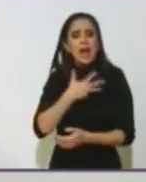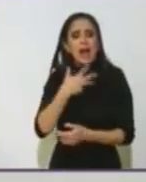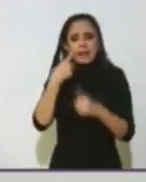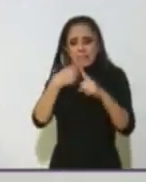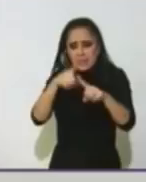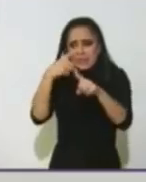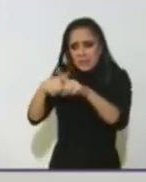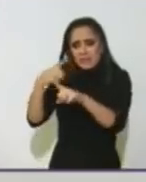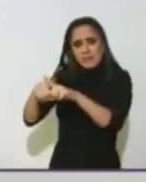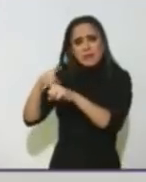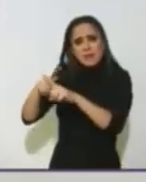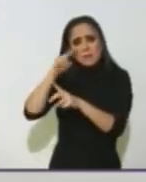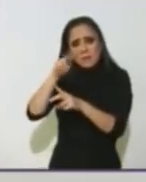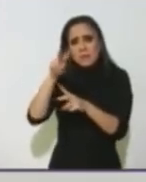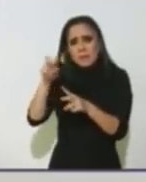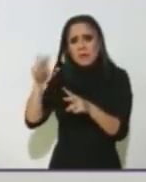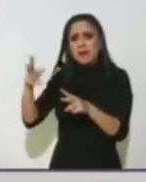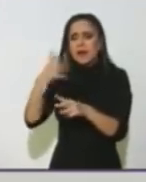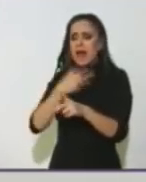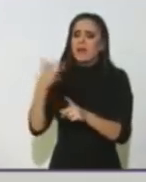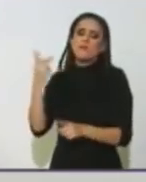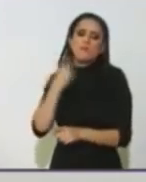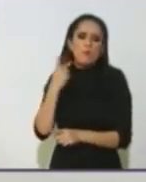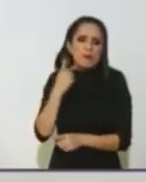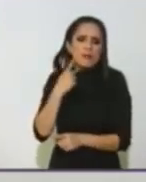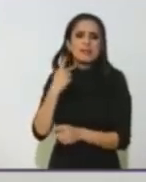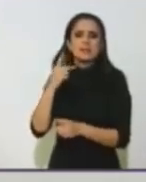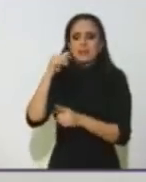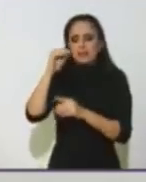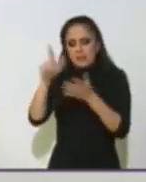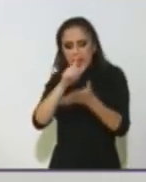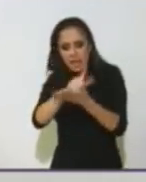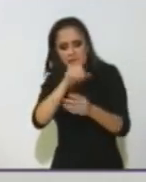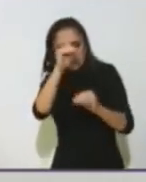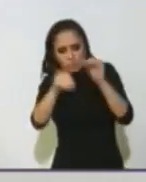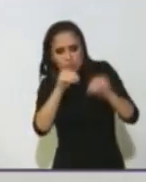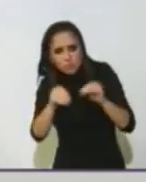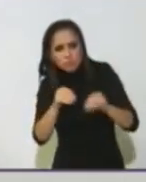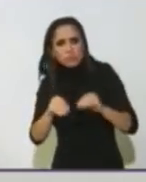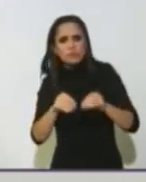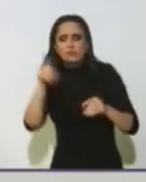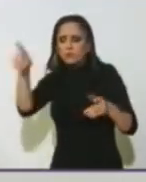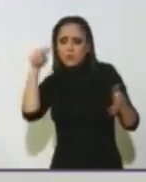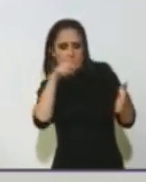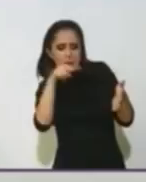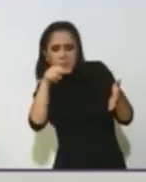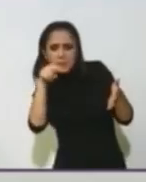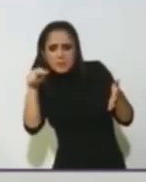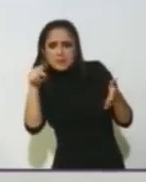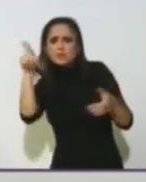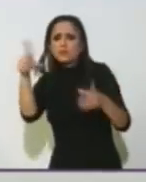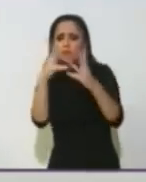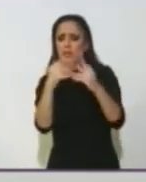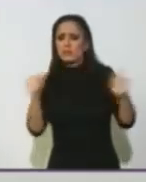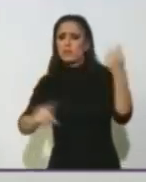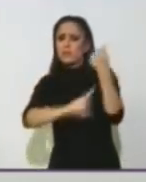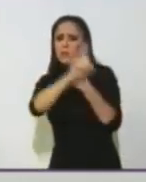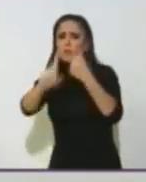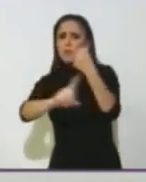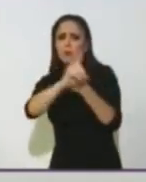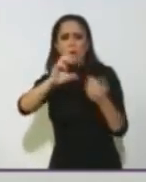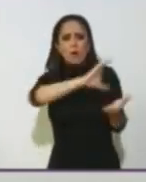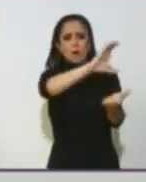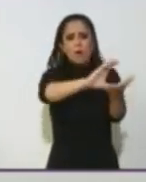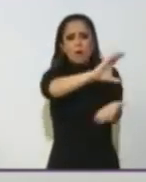retruécanos que incluso pasan por la política que tú vives directamente cómo resolver ese problema en colonias